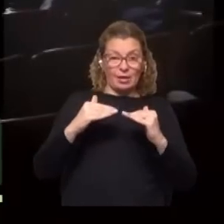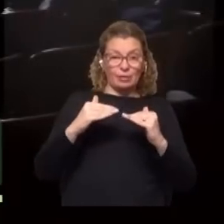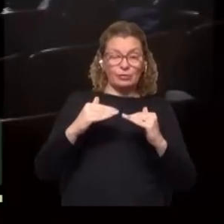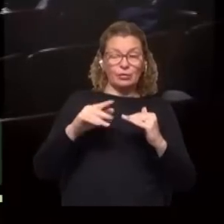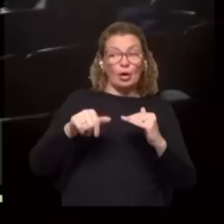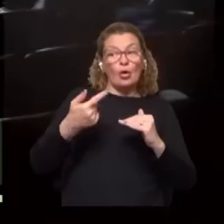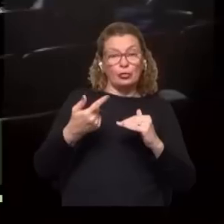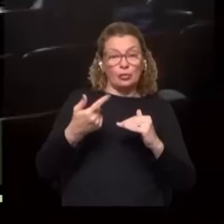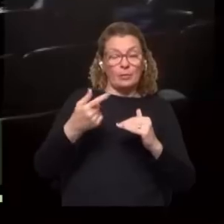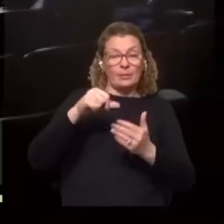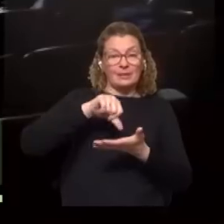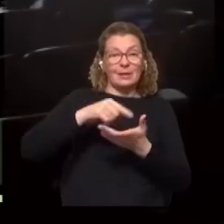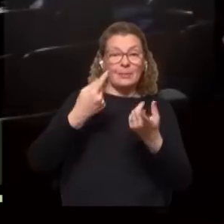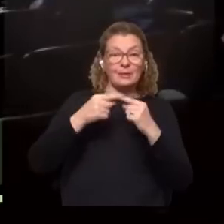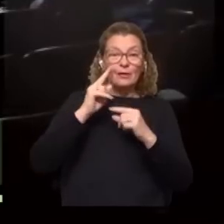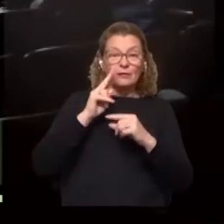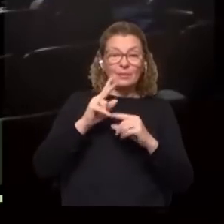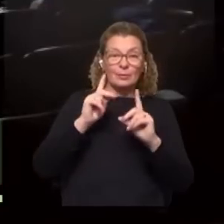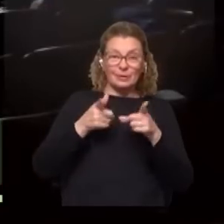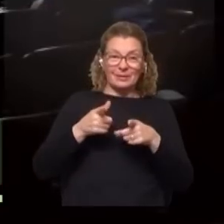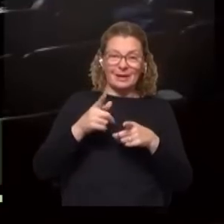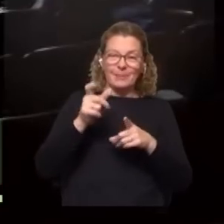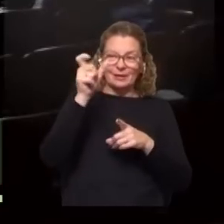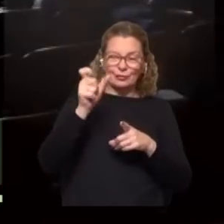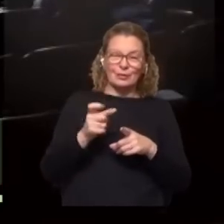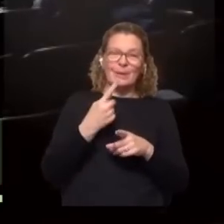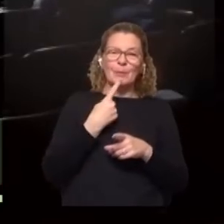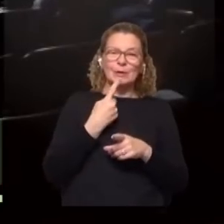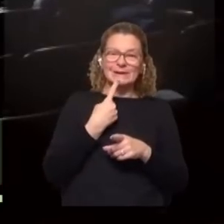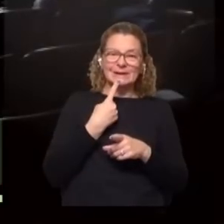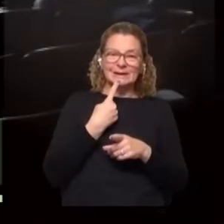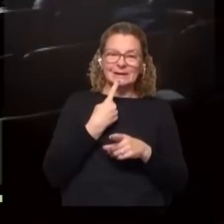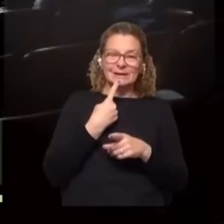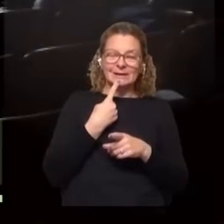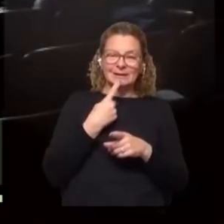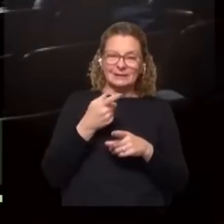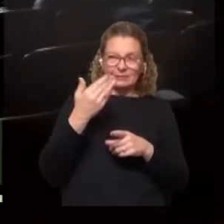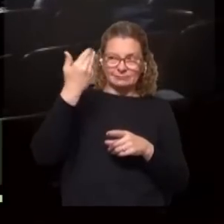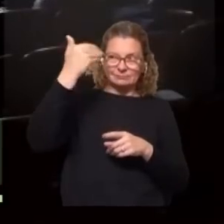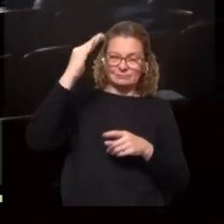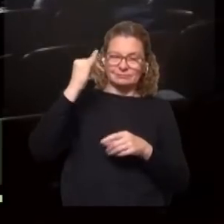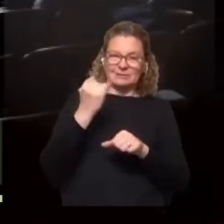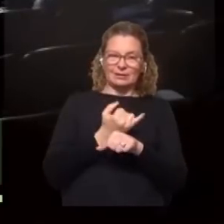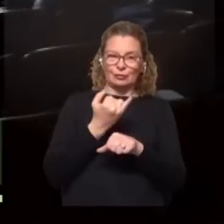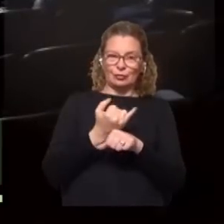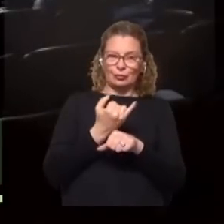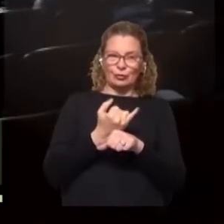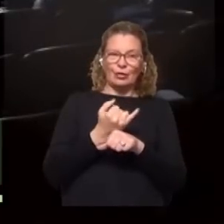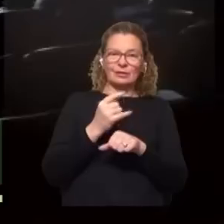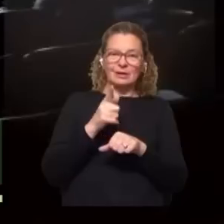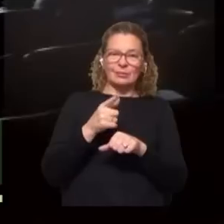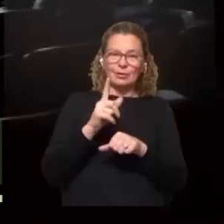regionales pero vemos también que hay actores políticos que están jerarquizados institucionalmente que